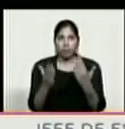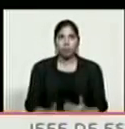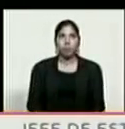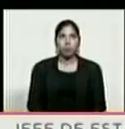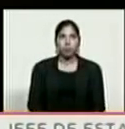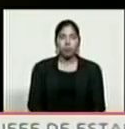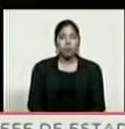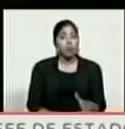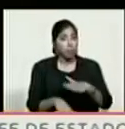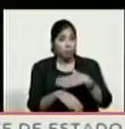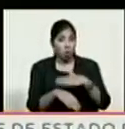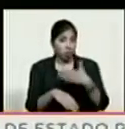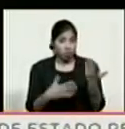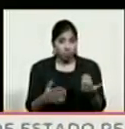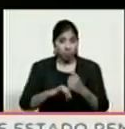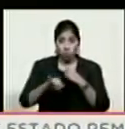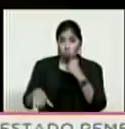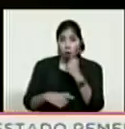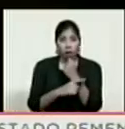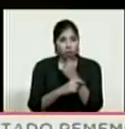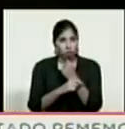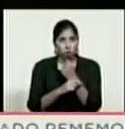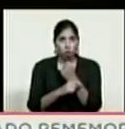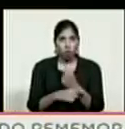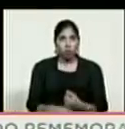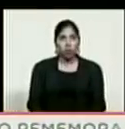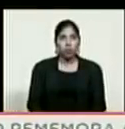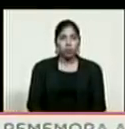Porque Guaidó, a sus votantes,